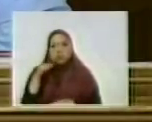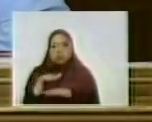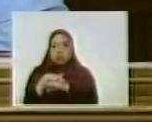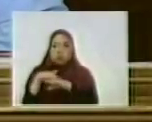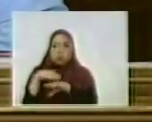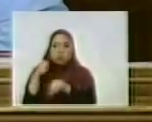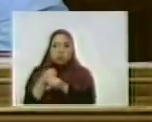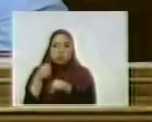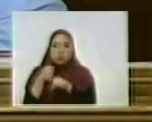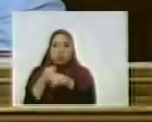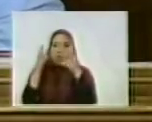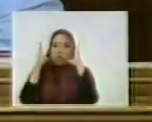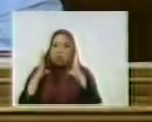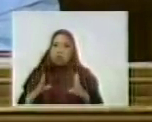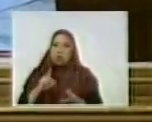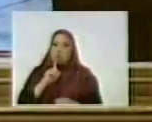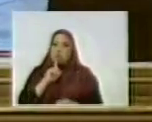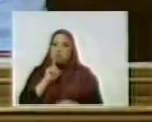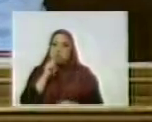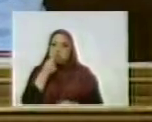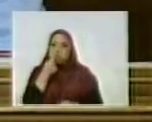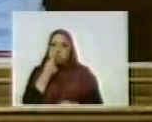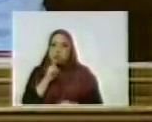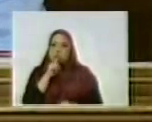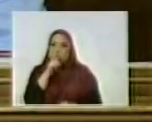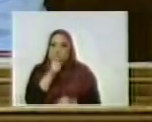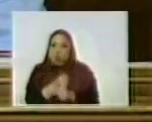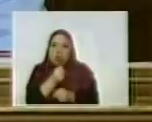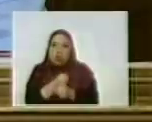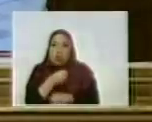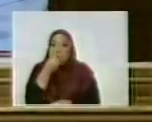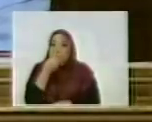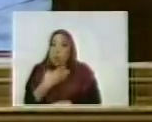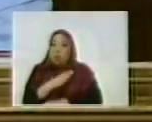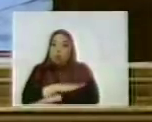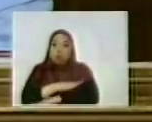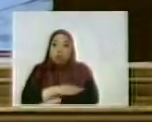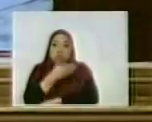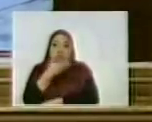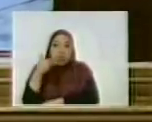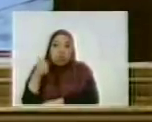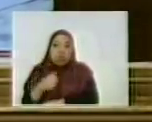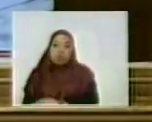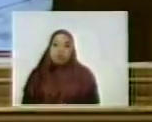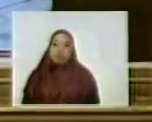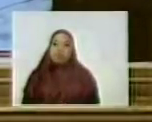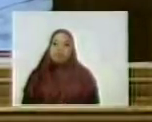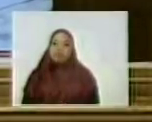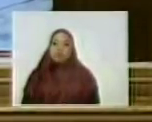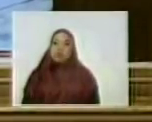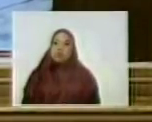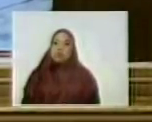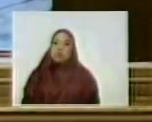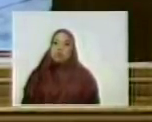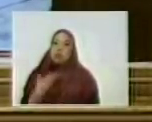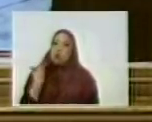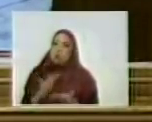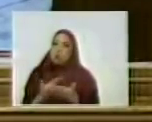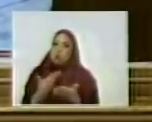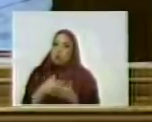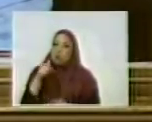su trabajo calladito, pero lo hace muy eficiente, y a veces es mejor. Entonces yo propongo ante esta